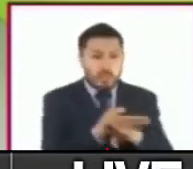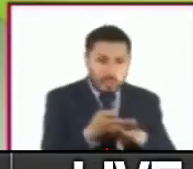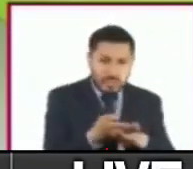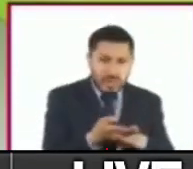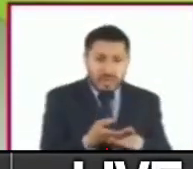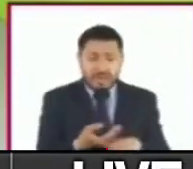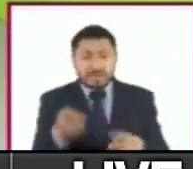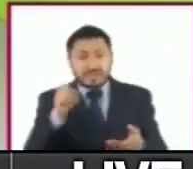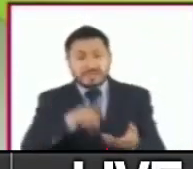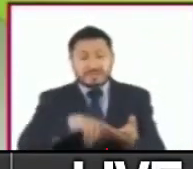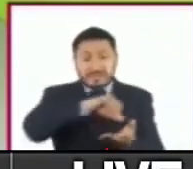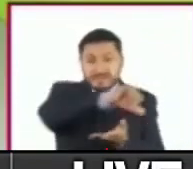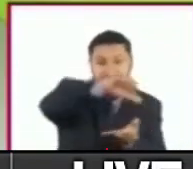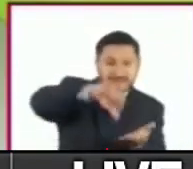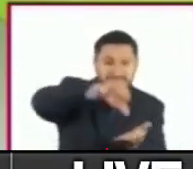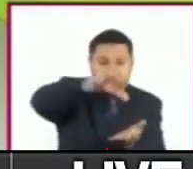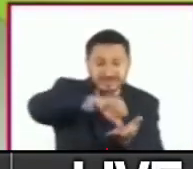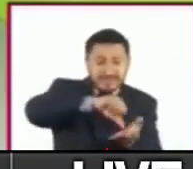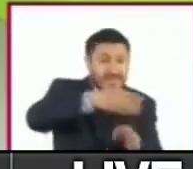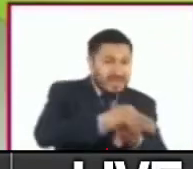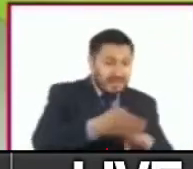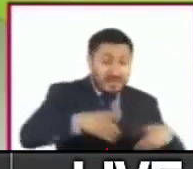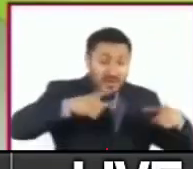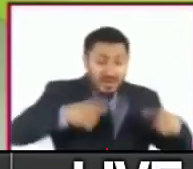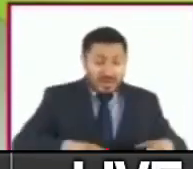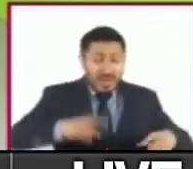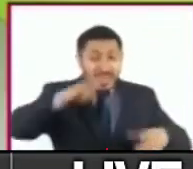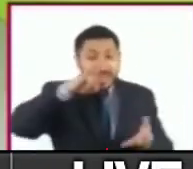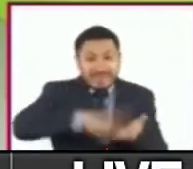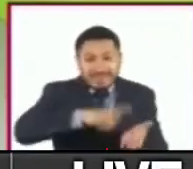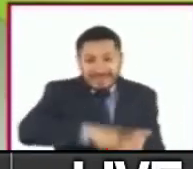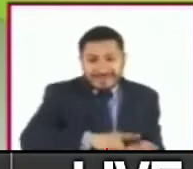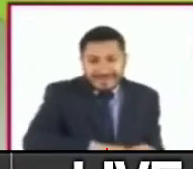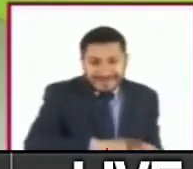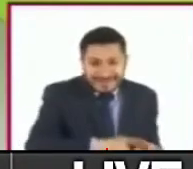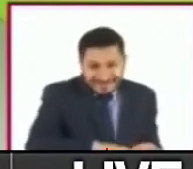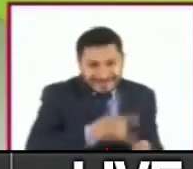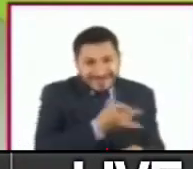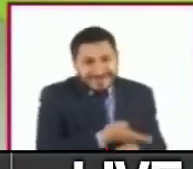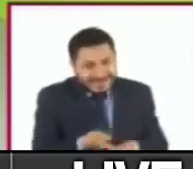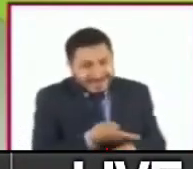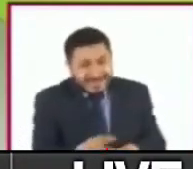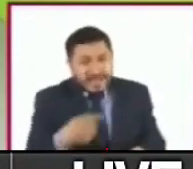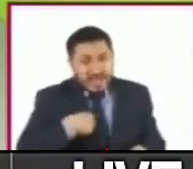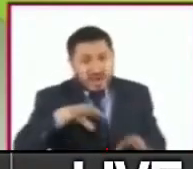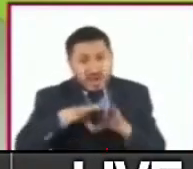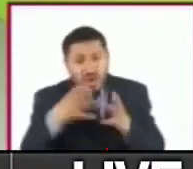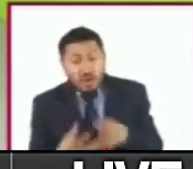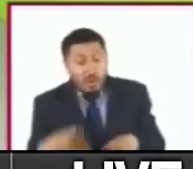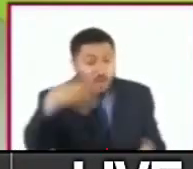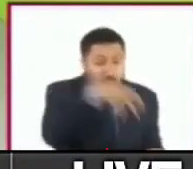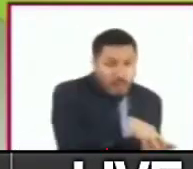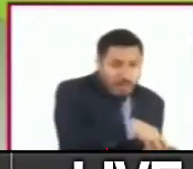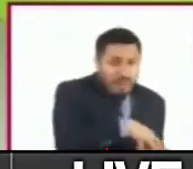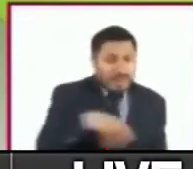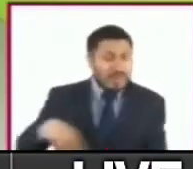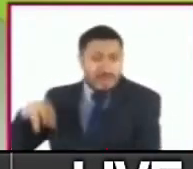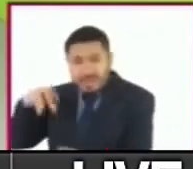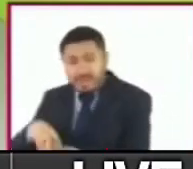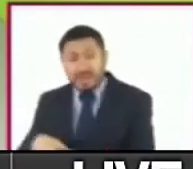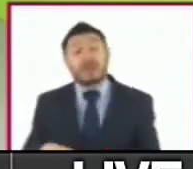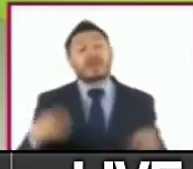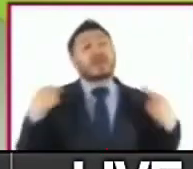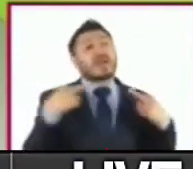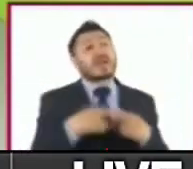las casillas del centro, que es donde está la casilla blanca. Pero maestra, ¿qué tal si antes de